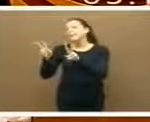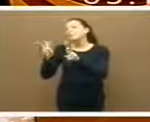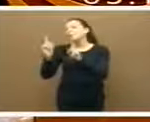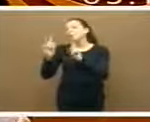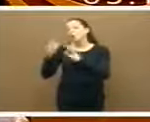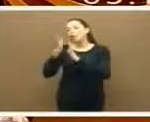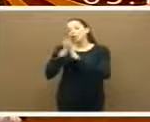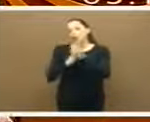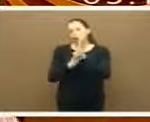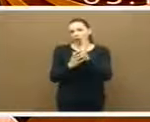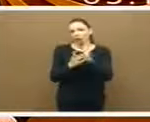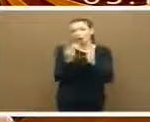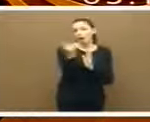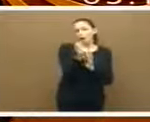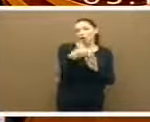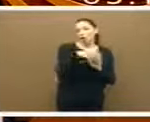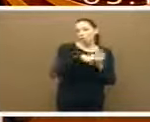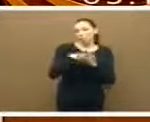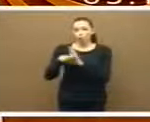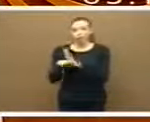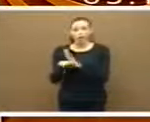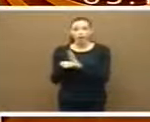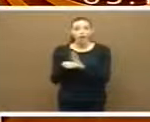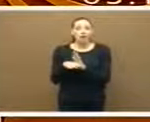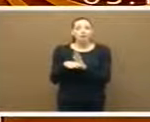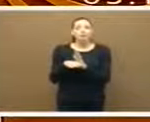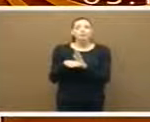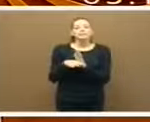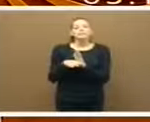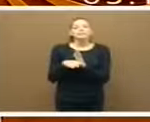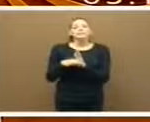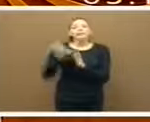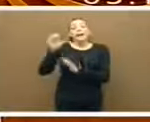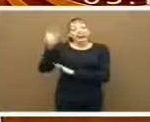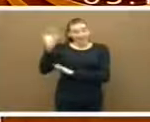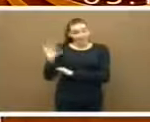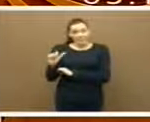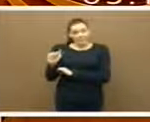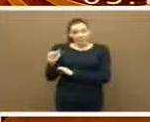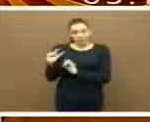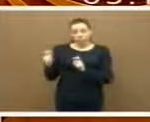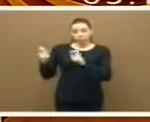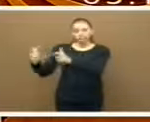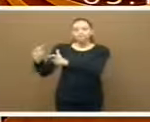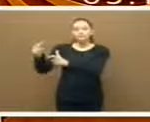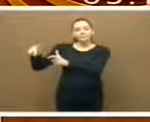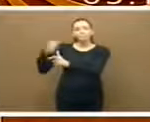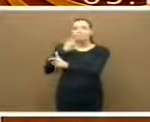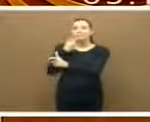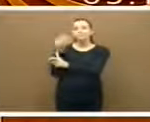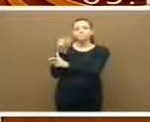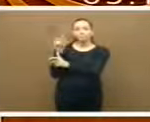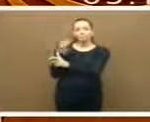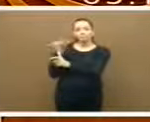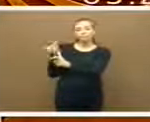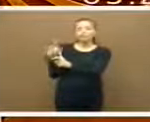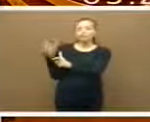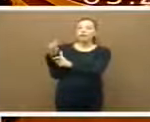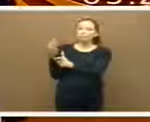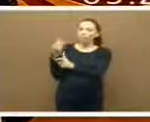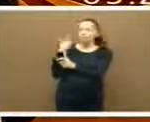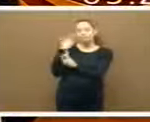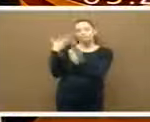el 115B como en el 116A. En cuanto a la ESA, hay que decir y poner de manifiesto y hay que hacer pedagogía